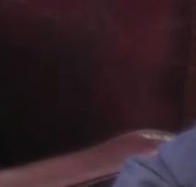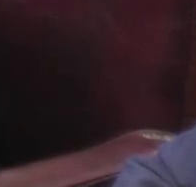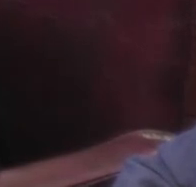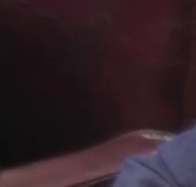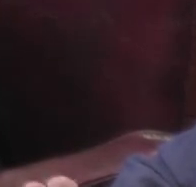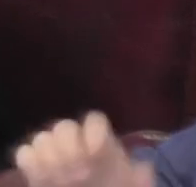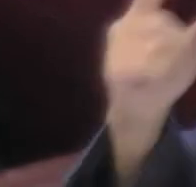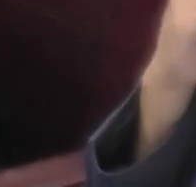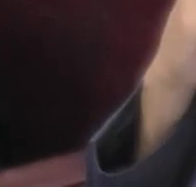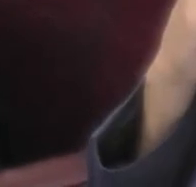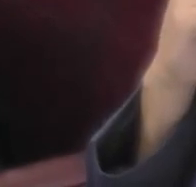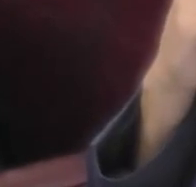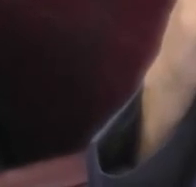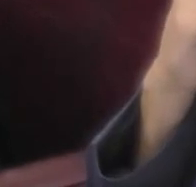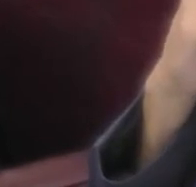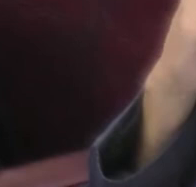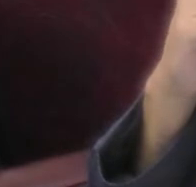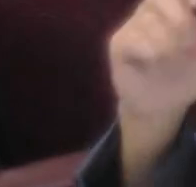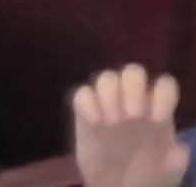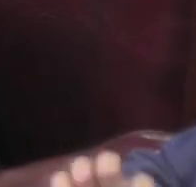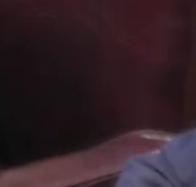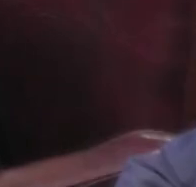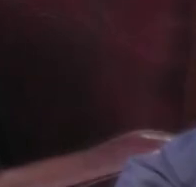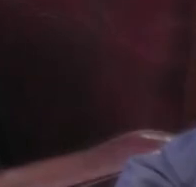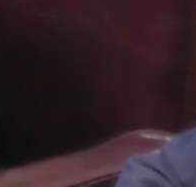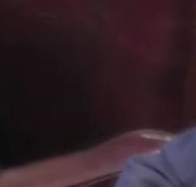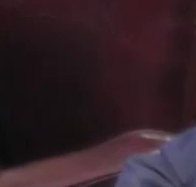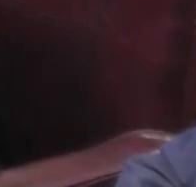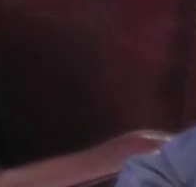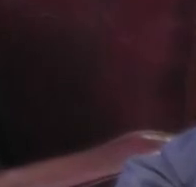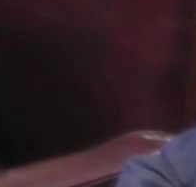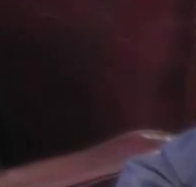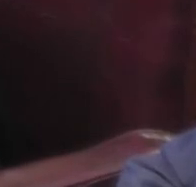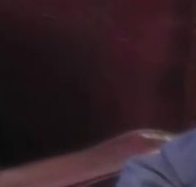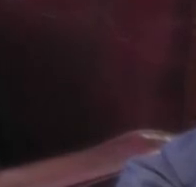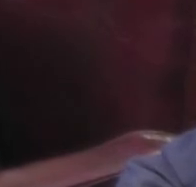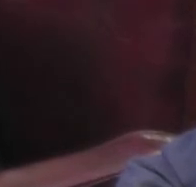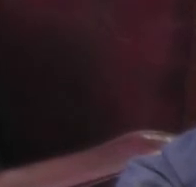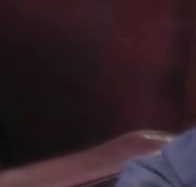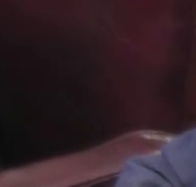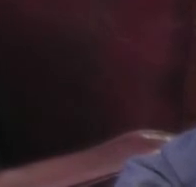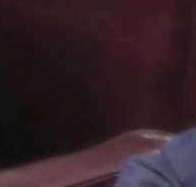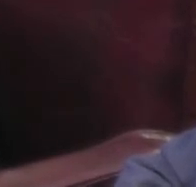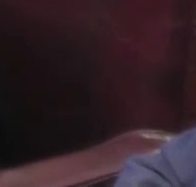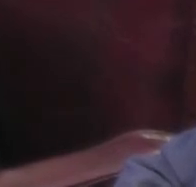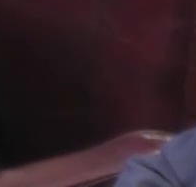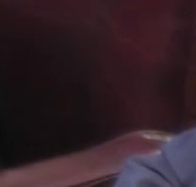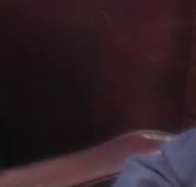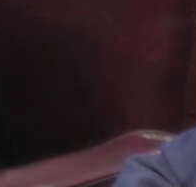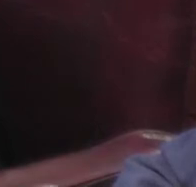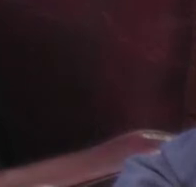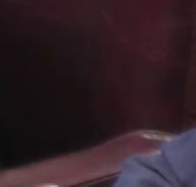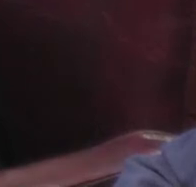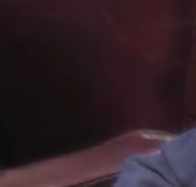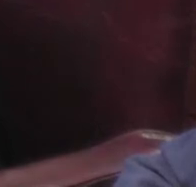en relación a la nota presentada por la señora Susana Beatriz Bertón, en donde solicita poder